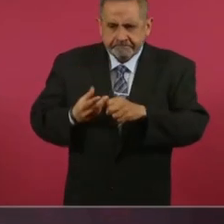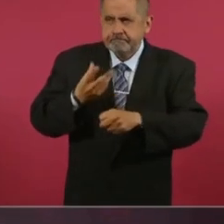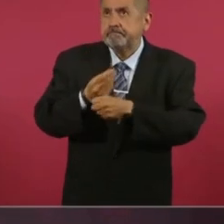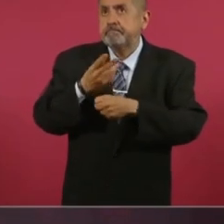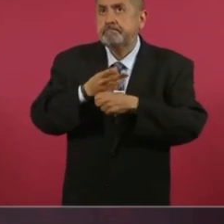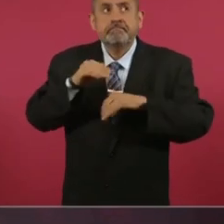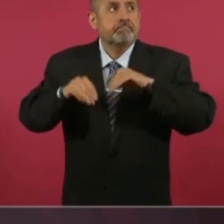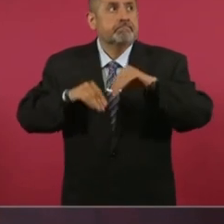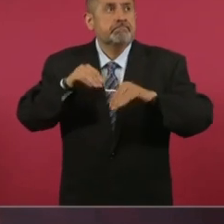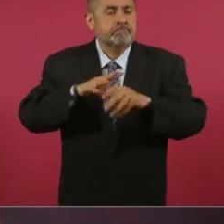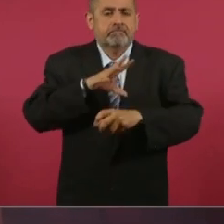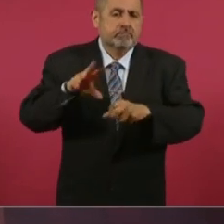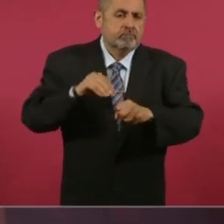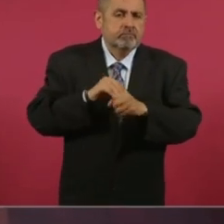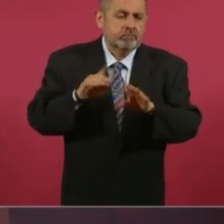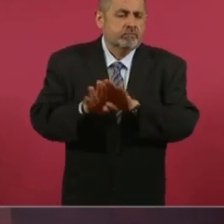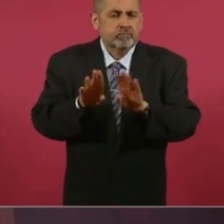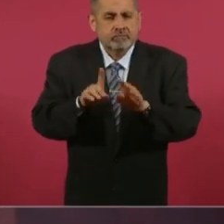reparar